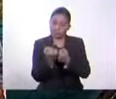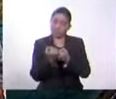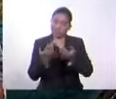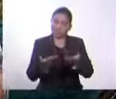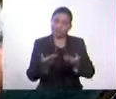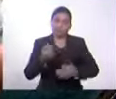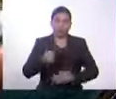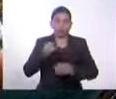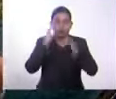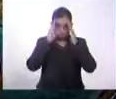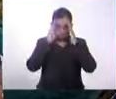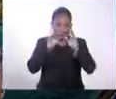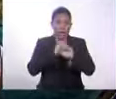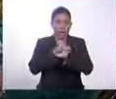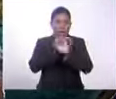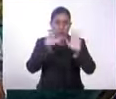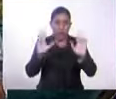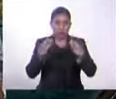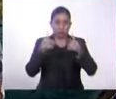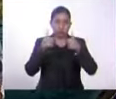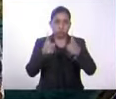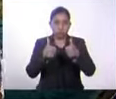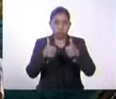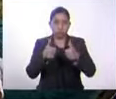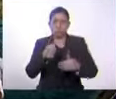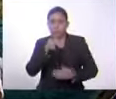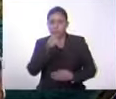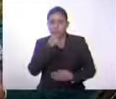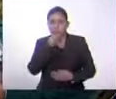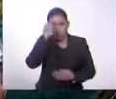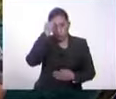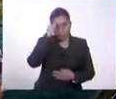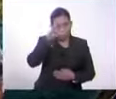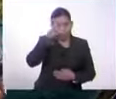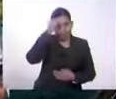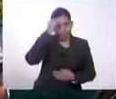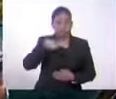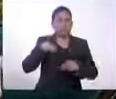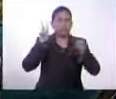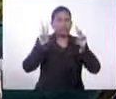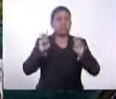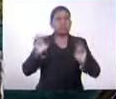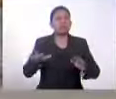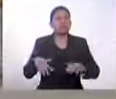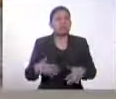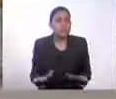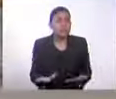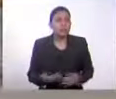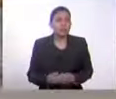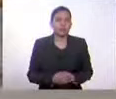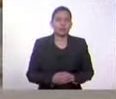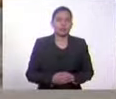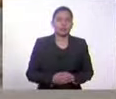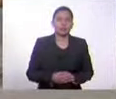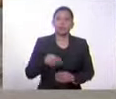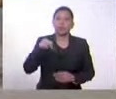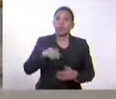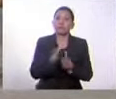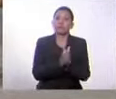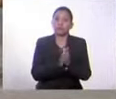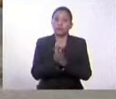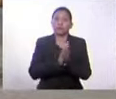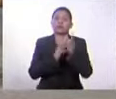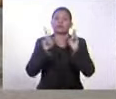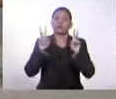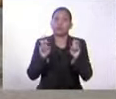esto pueda funcionar, pueda fluir y sobre todo todos podamos aprender. ¿Cuál es el tema que hoy vamos a estar tratando, Zulma? Muy interesante, este